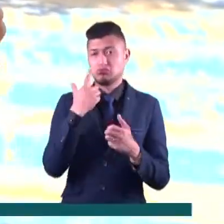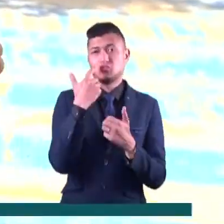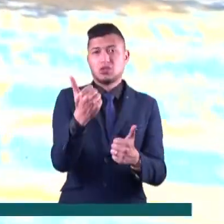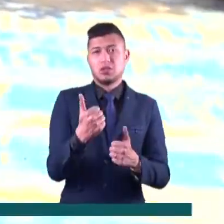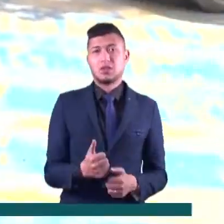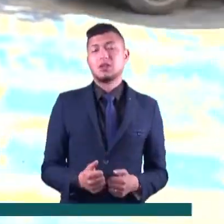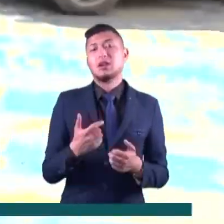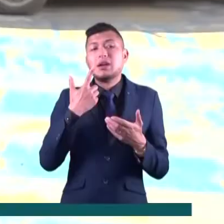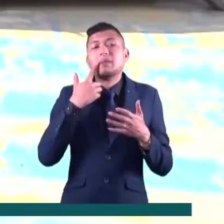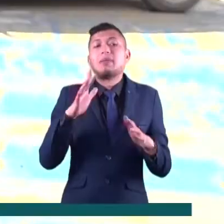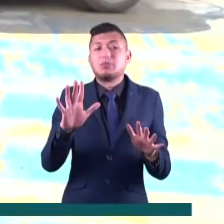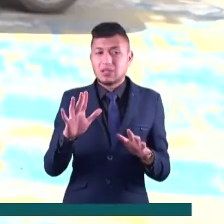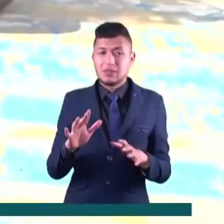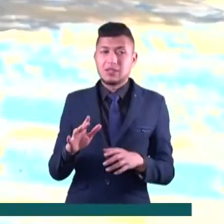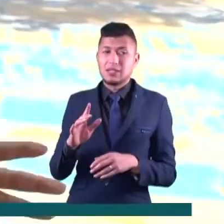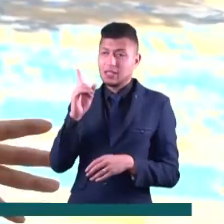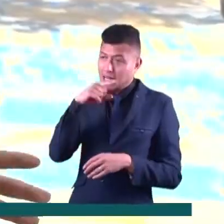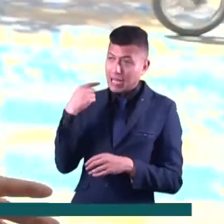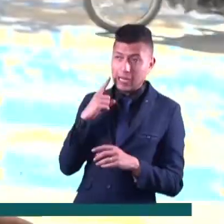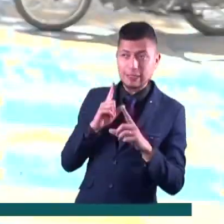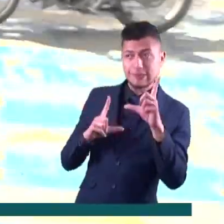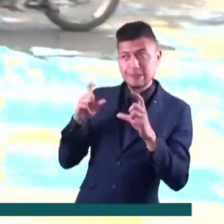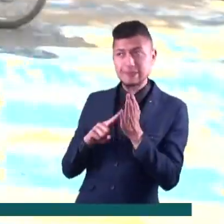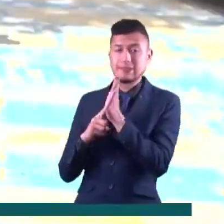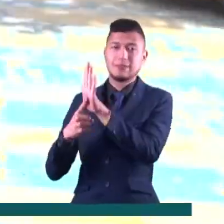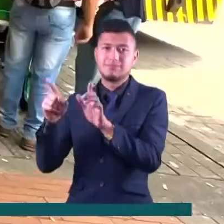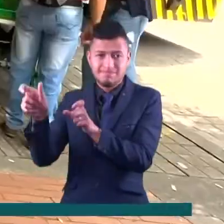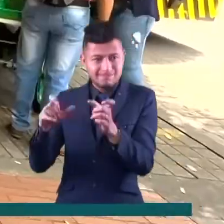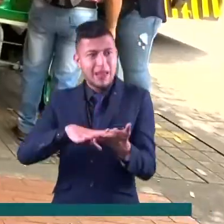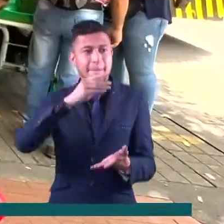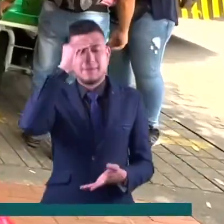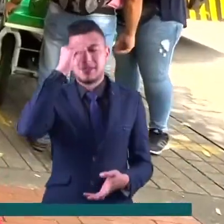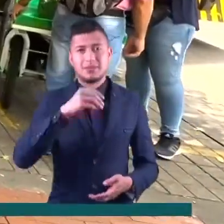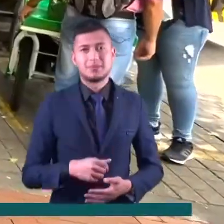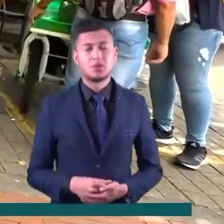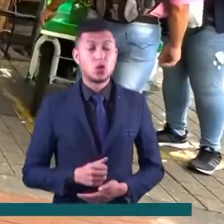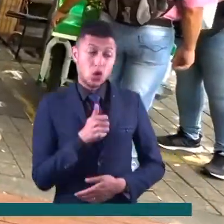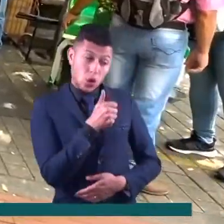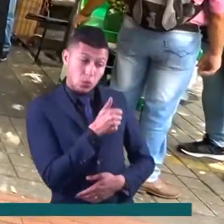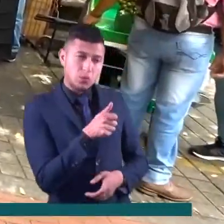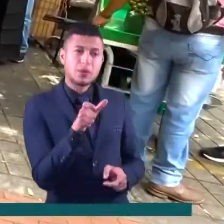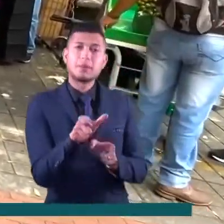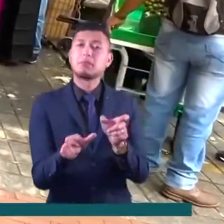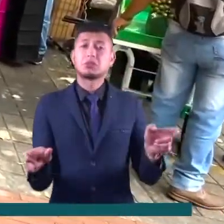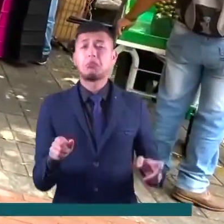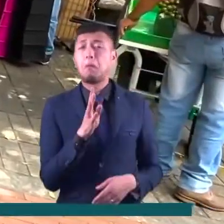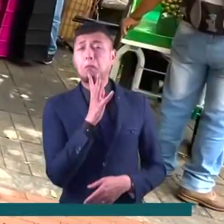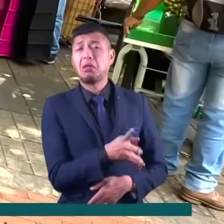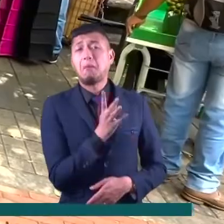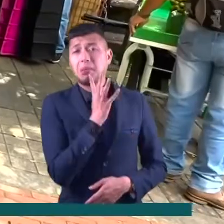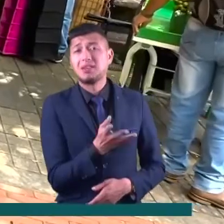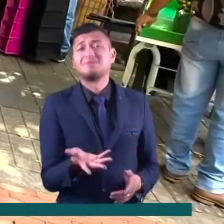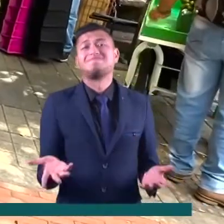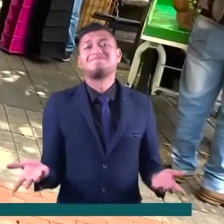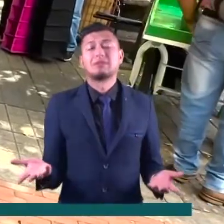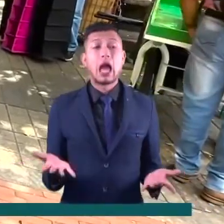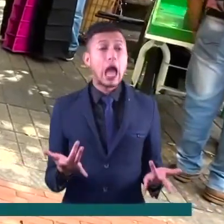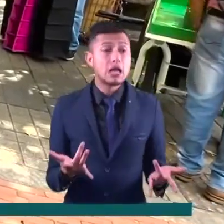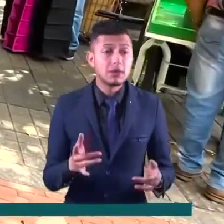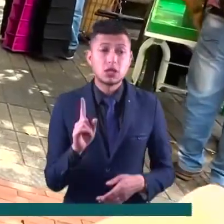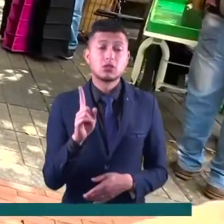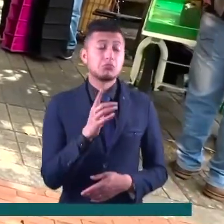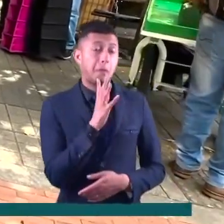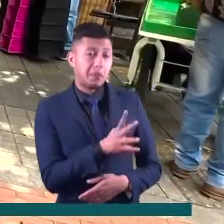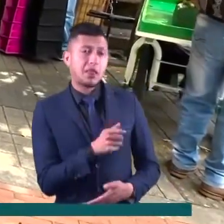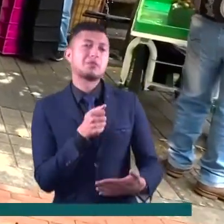parece estupendo y bueno, vamos a ver si al menos haciendo caritas la gente aprende. O sea, es muy bueno porque mire, pero la gente ahí no está respetando eso, o sea, no